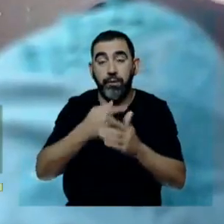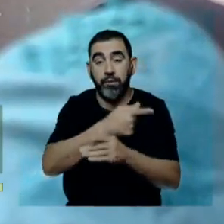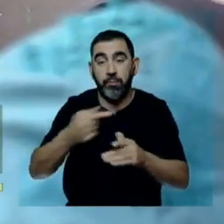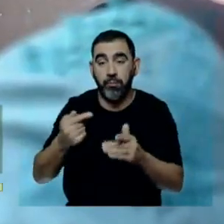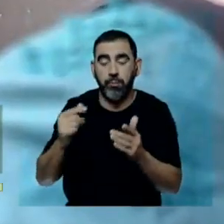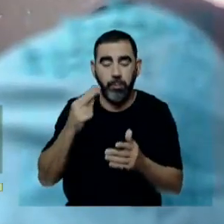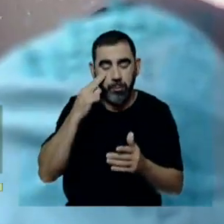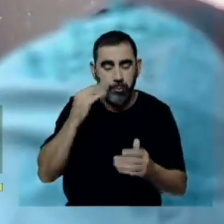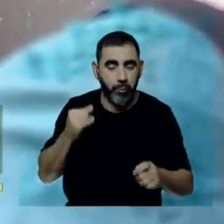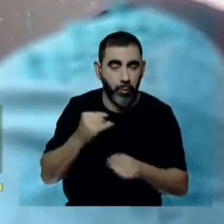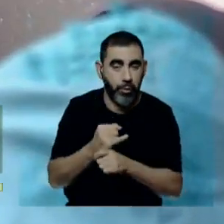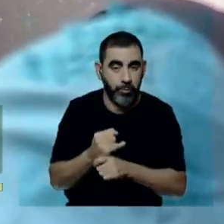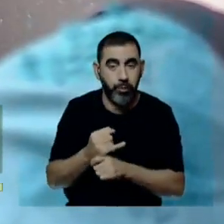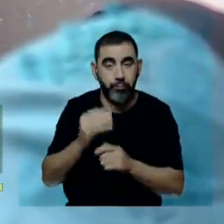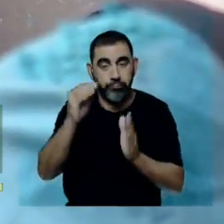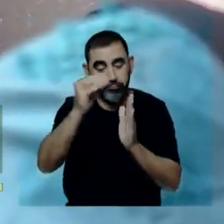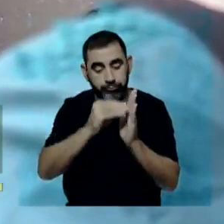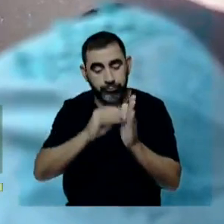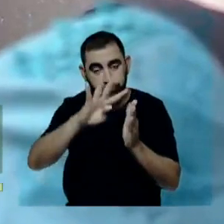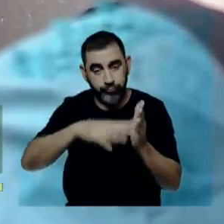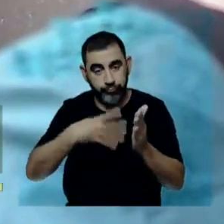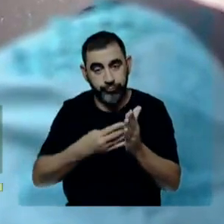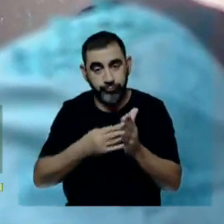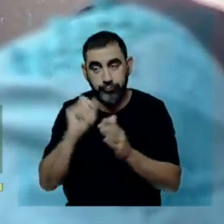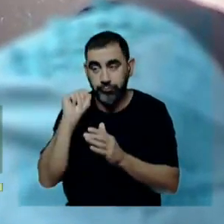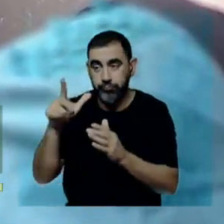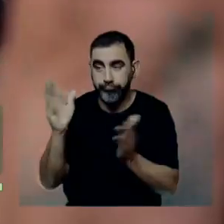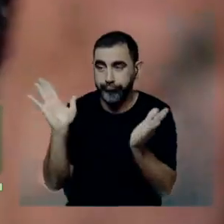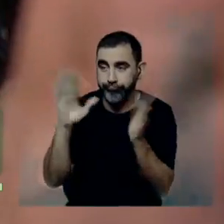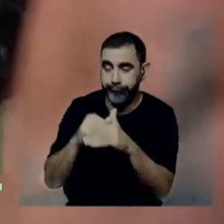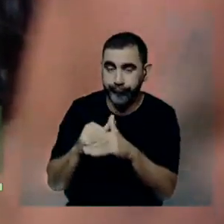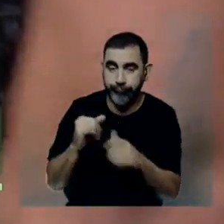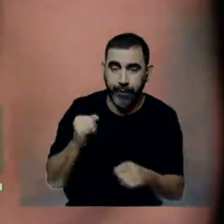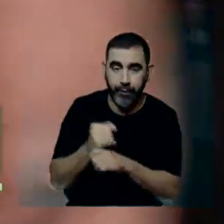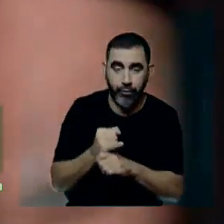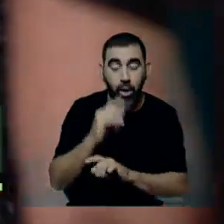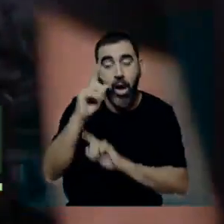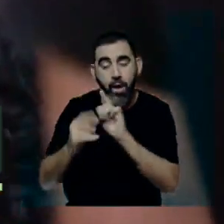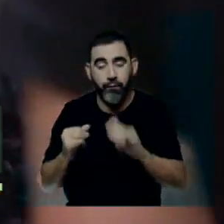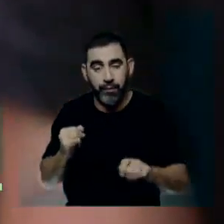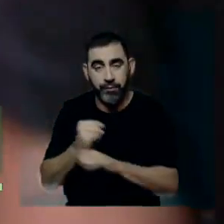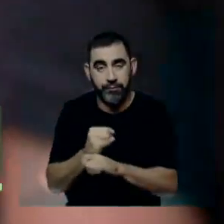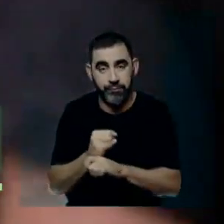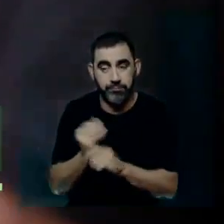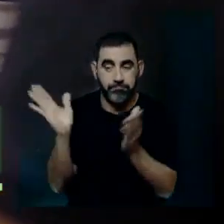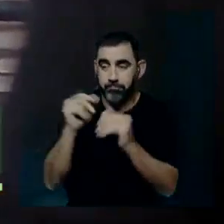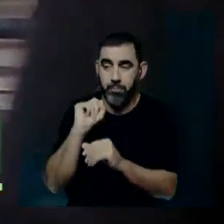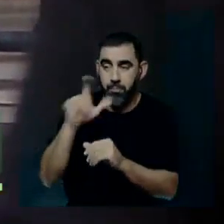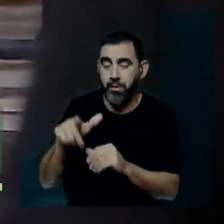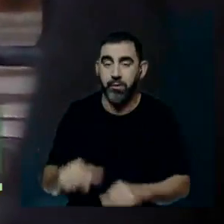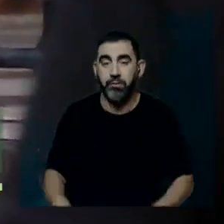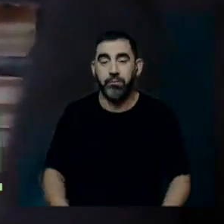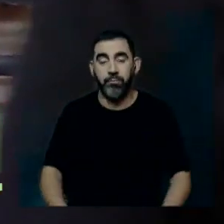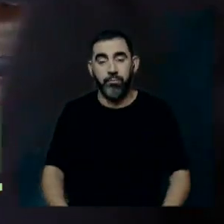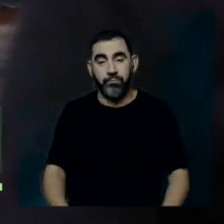estuvo dando fallas. Uno completaba el formulario y cuando lo iba a enviar, no en todos los casos, en casos puntuales, sobre todo quienes tomamos en más de un